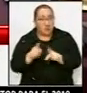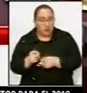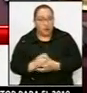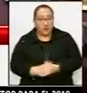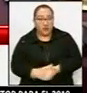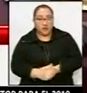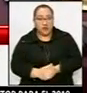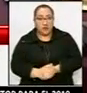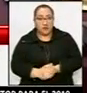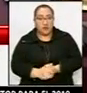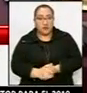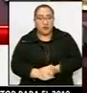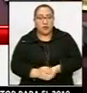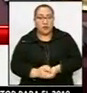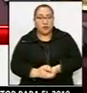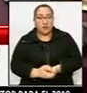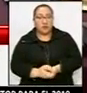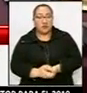ministro,